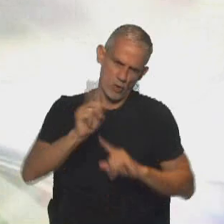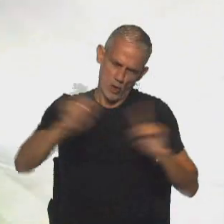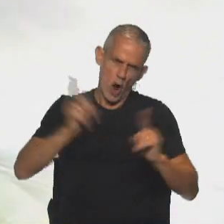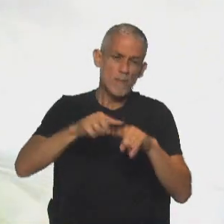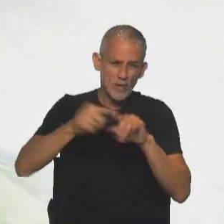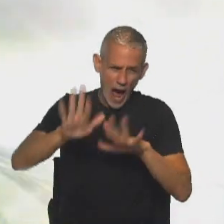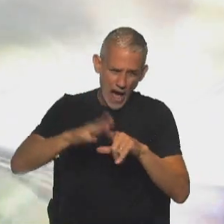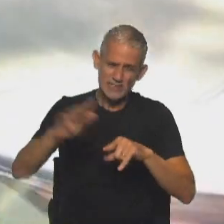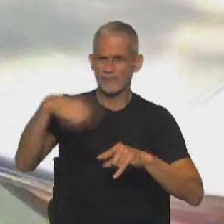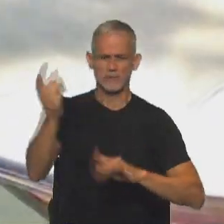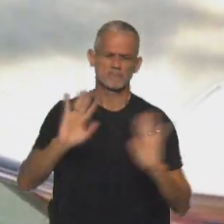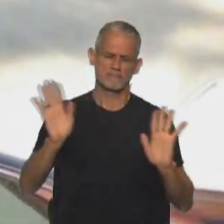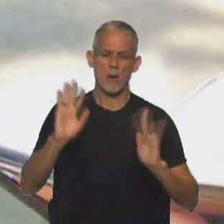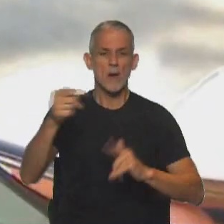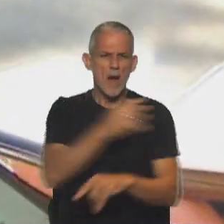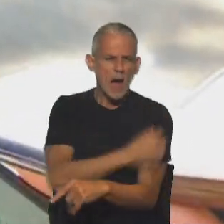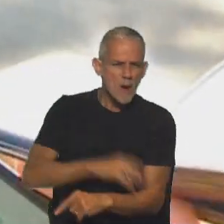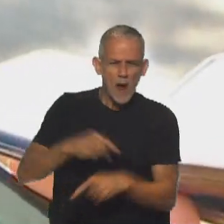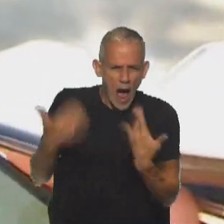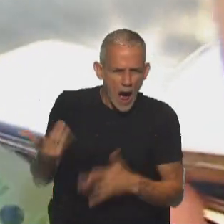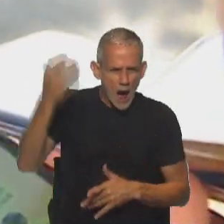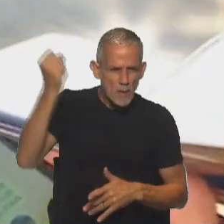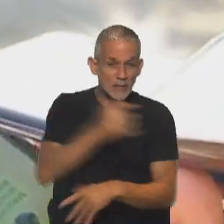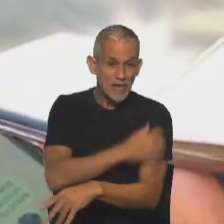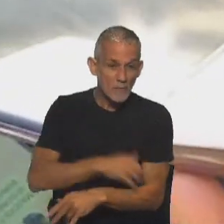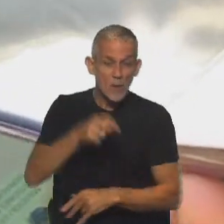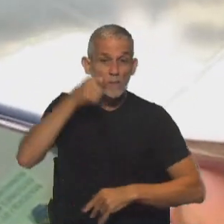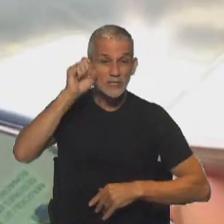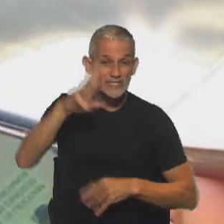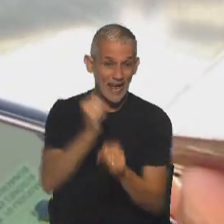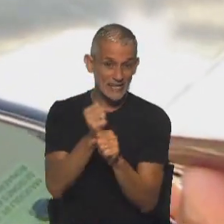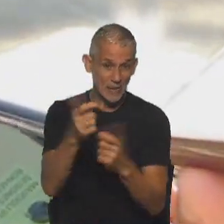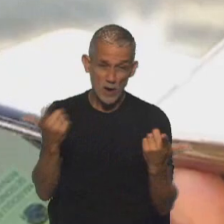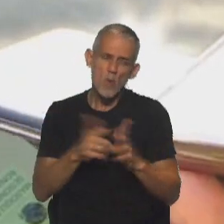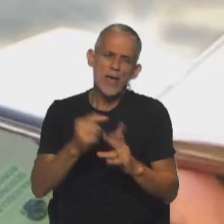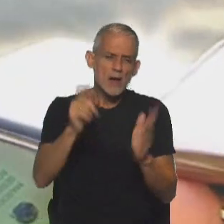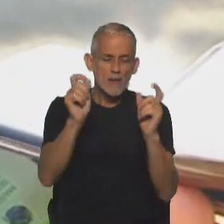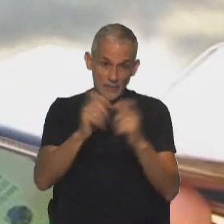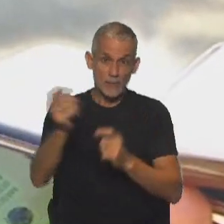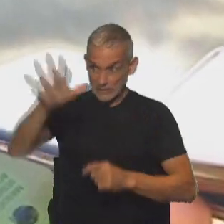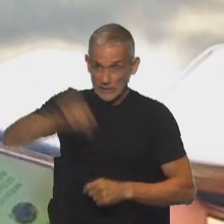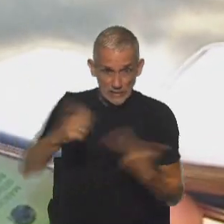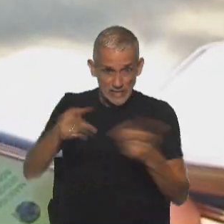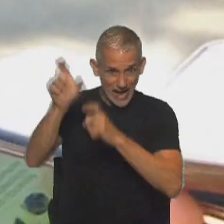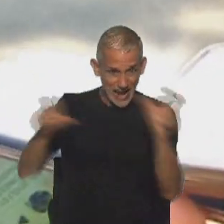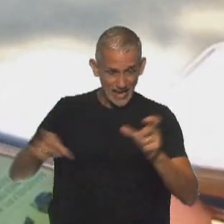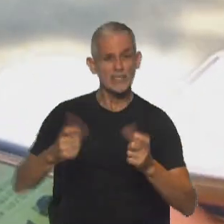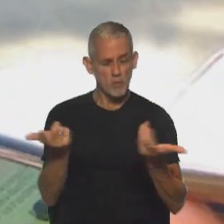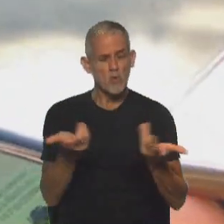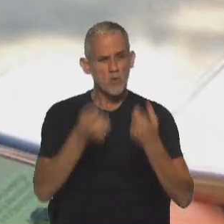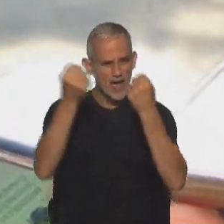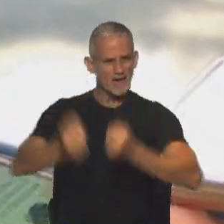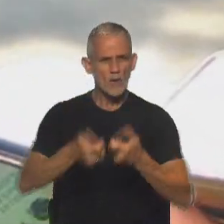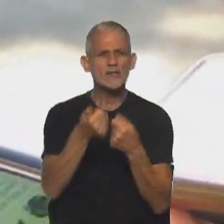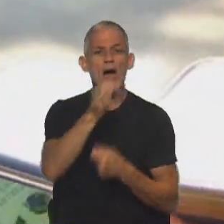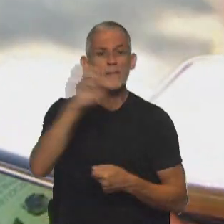otro lado, que enuncie a la gente más pobre, que a esa gente pobre que no tiene el potenciar y que no validó los datos, la traiga y hagamos el enorme esfuerzo de